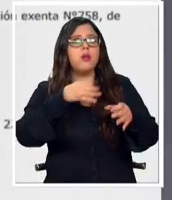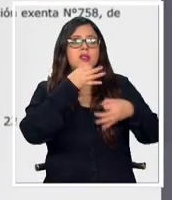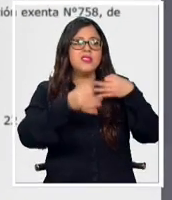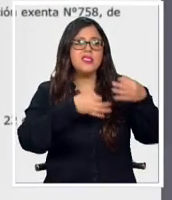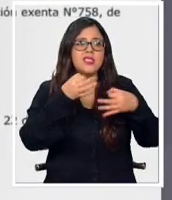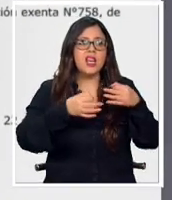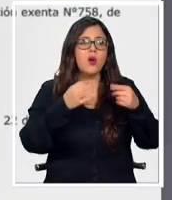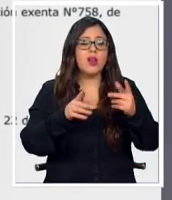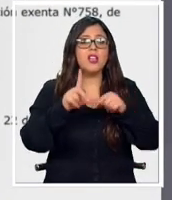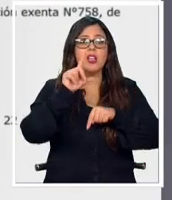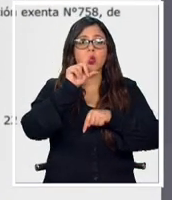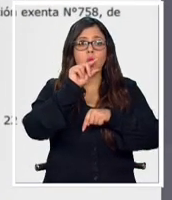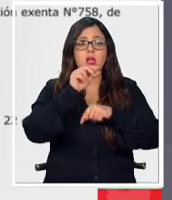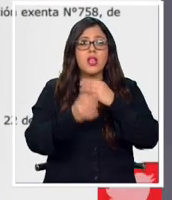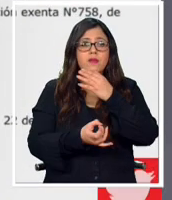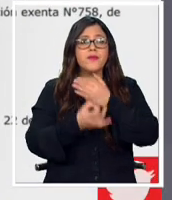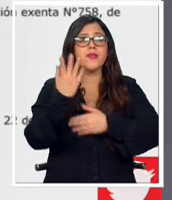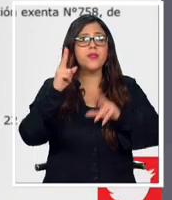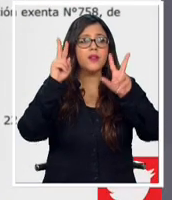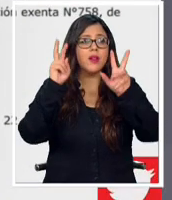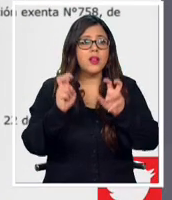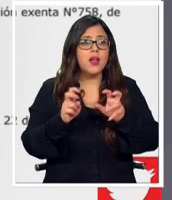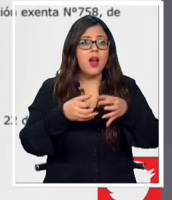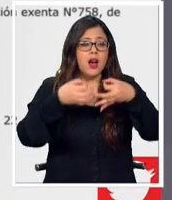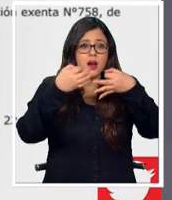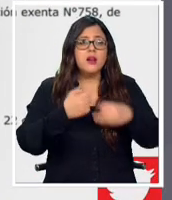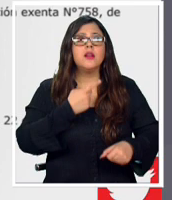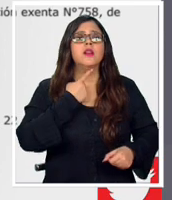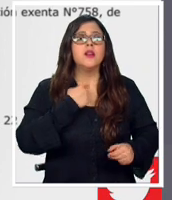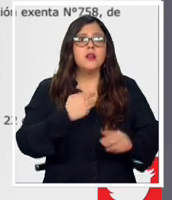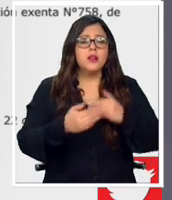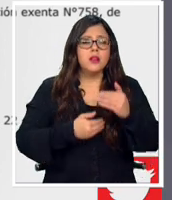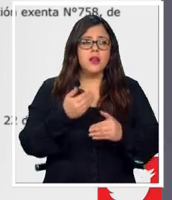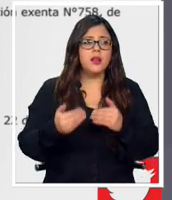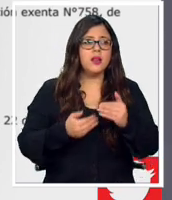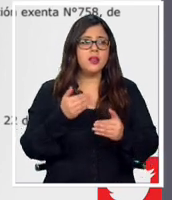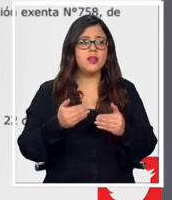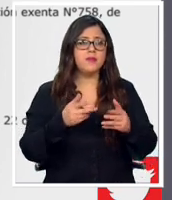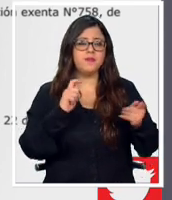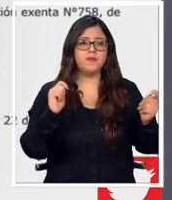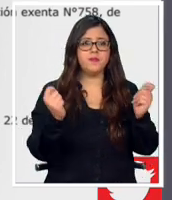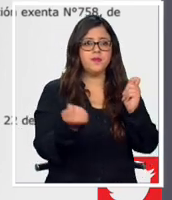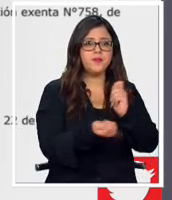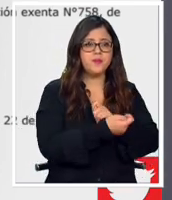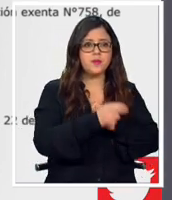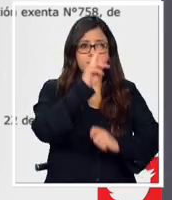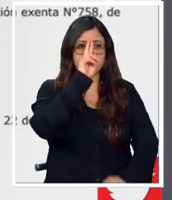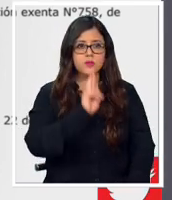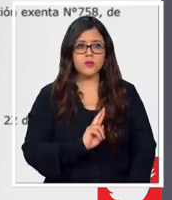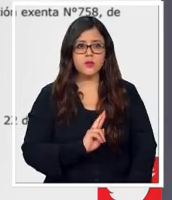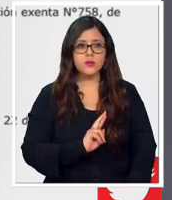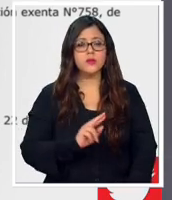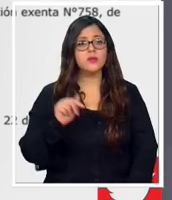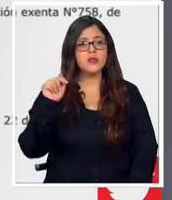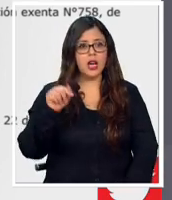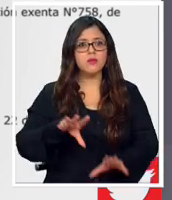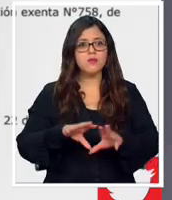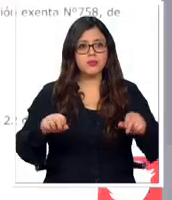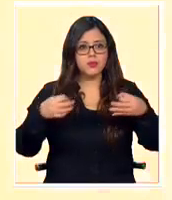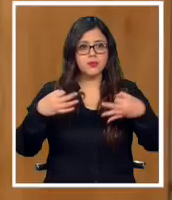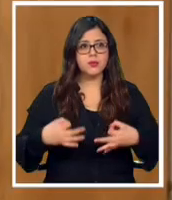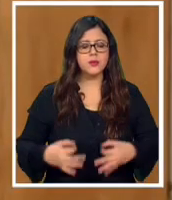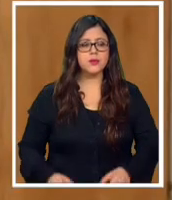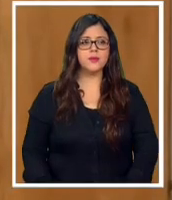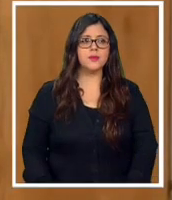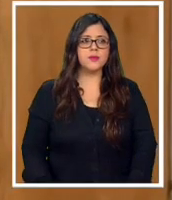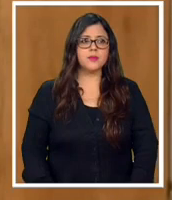que se había enmendado la resolución manteniendo el interés en avanzar en las transformaciones al rol con las que se habían comprometido